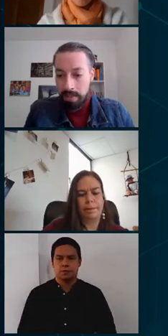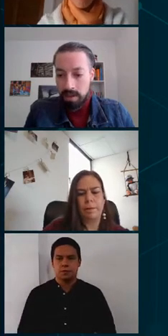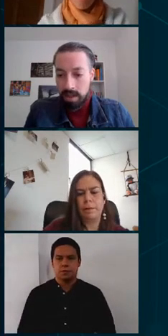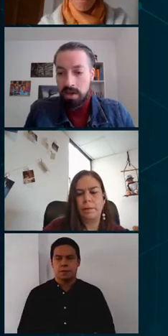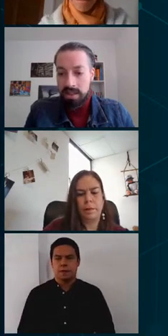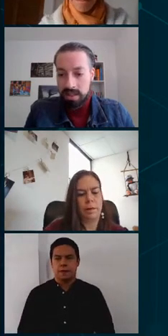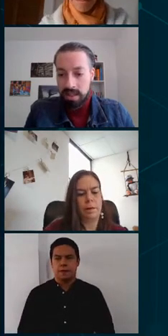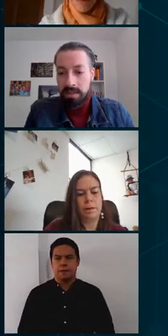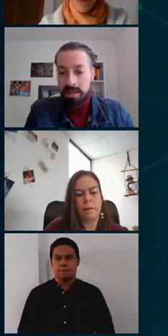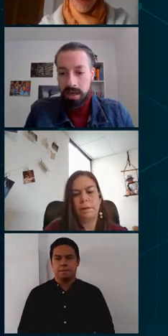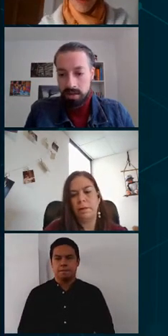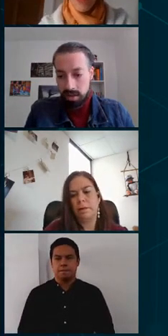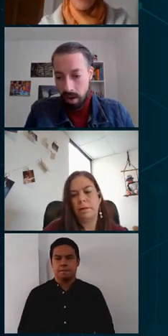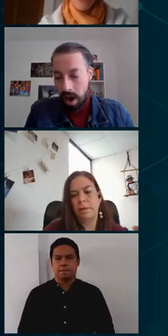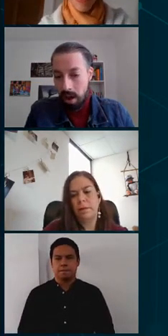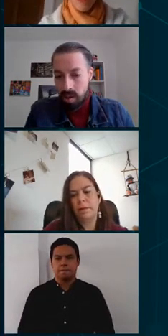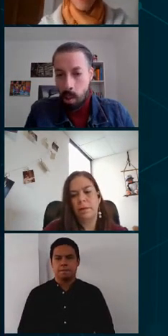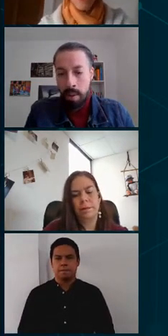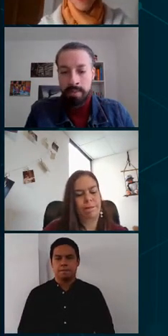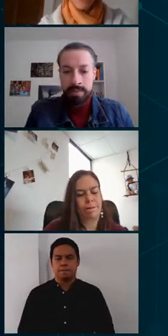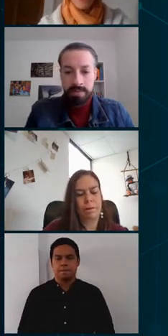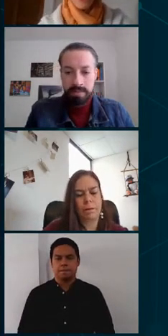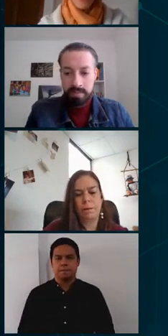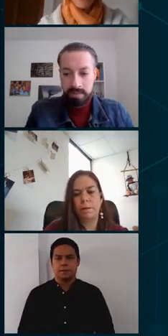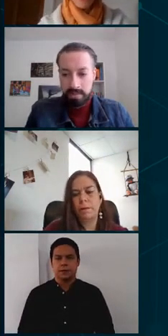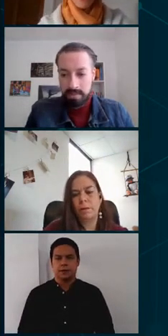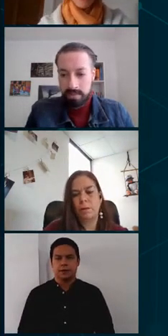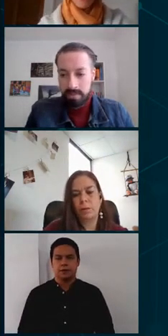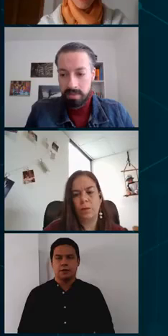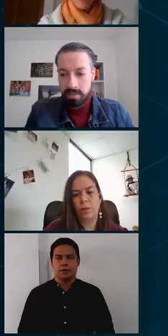La empleada y el portero necesitan mantener su trabajo.